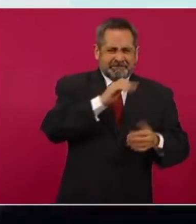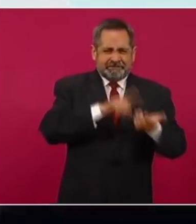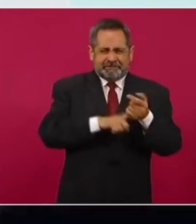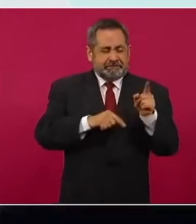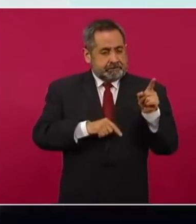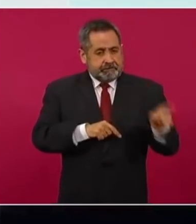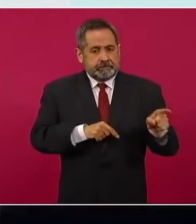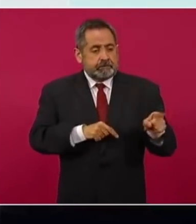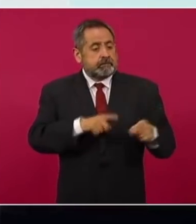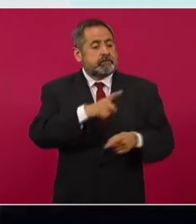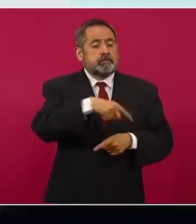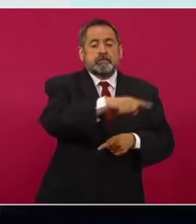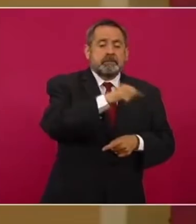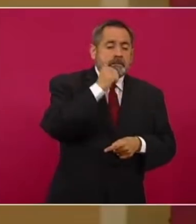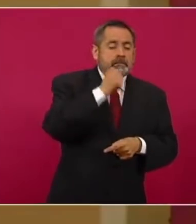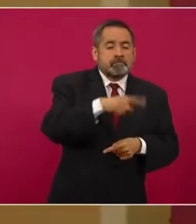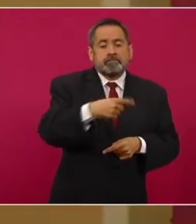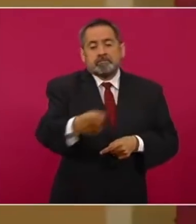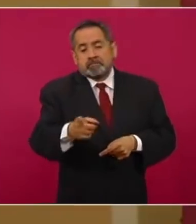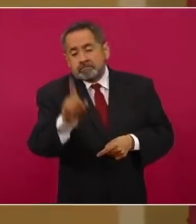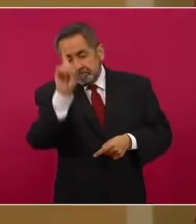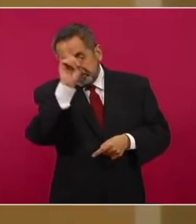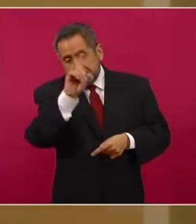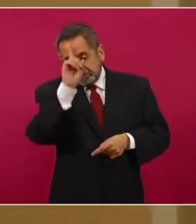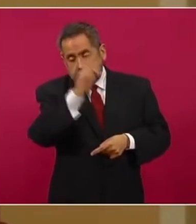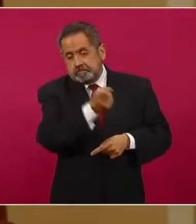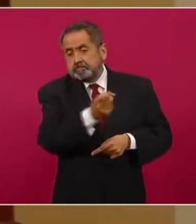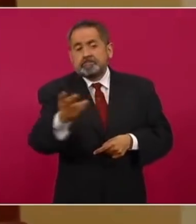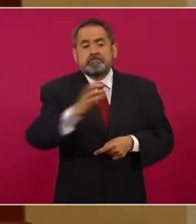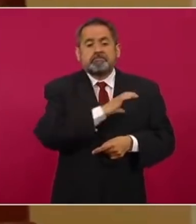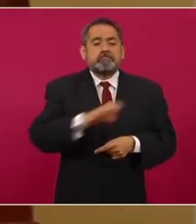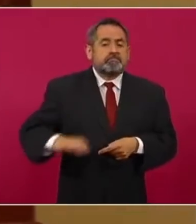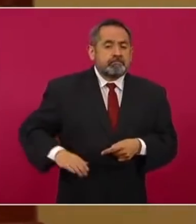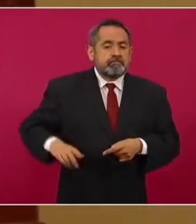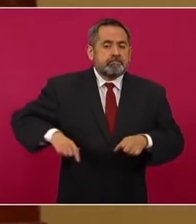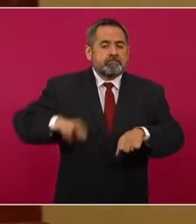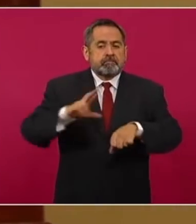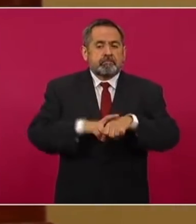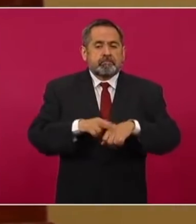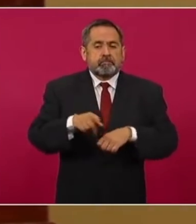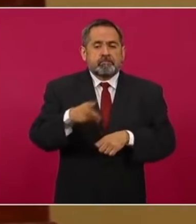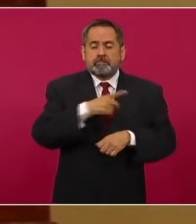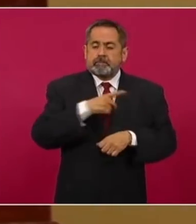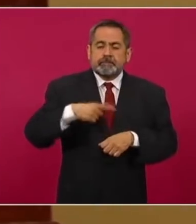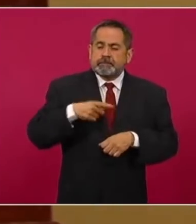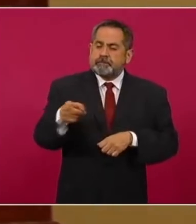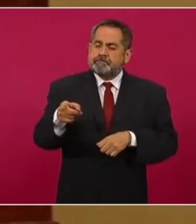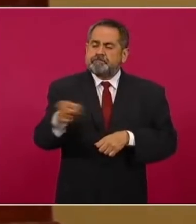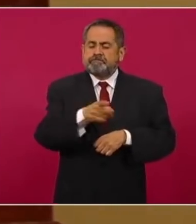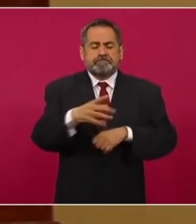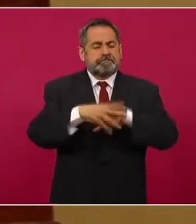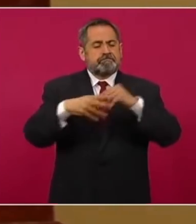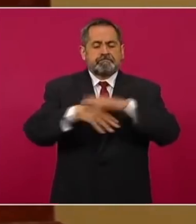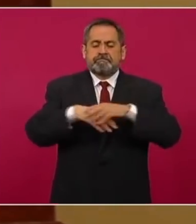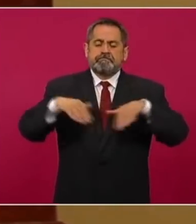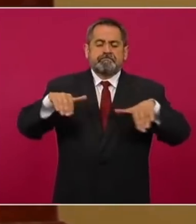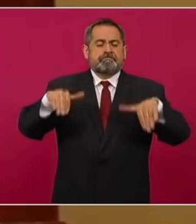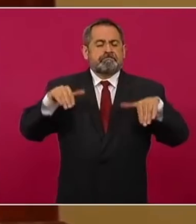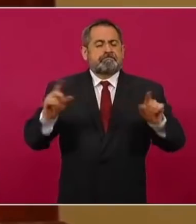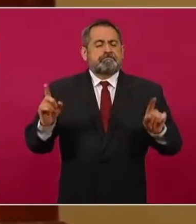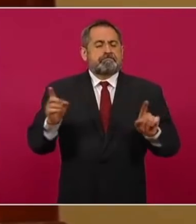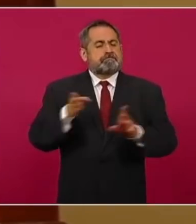Siempre recomiendan a los candidatos y gobernantes correrse al centro.